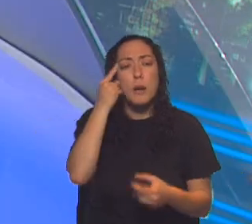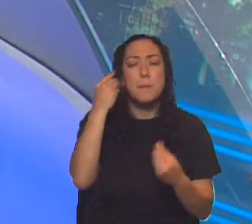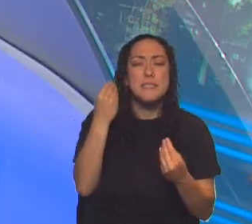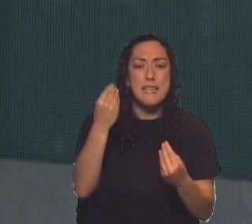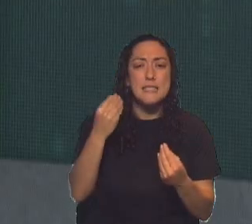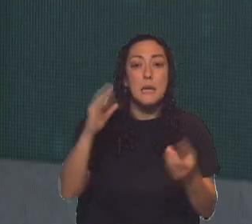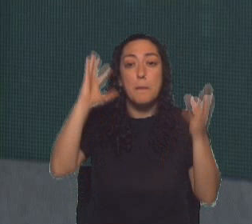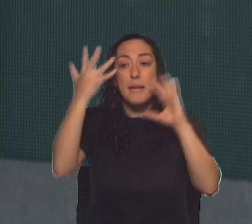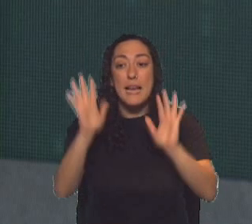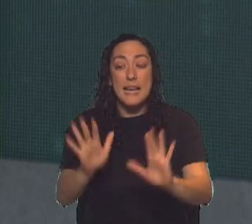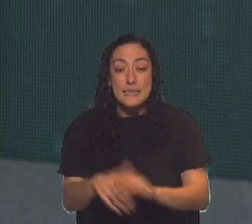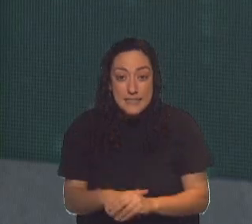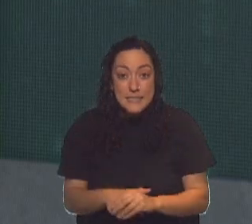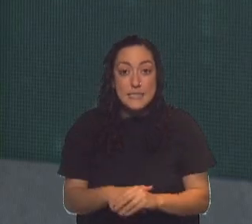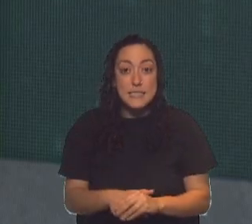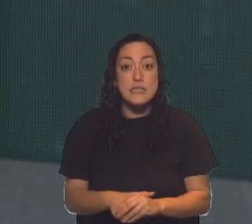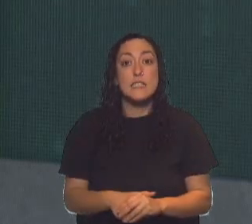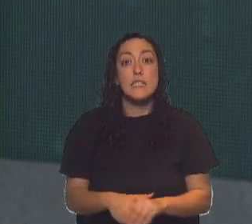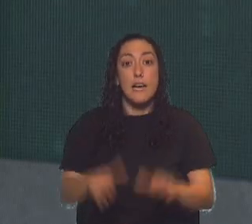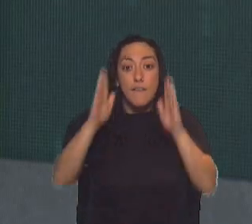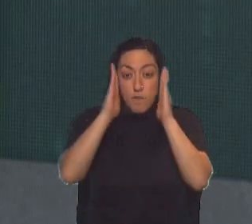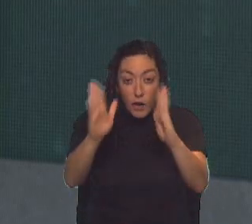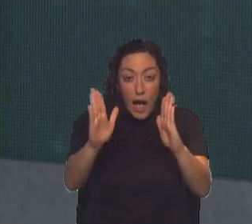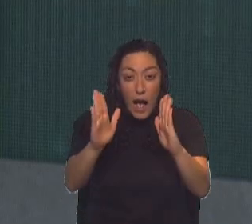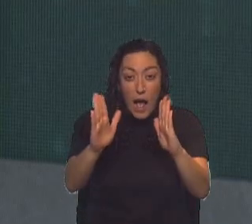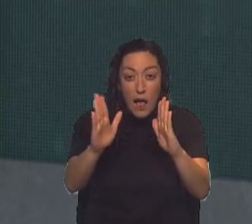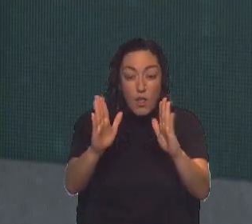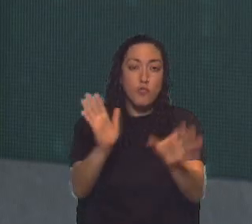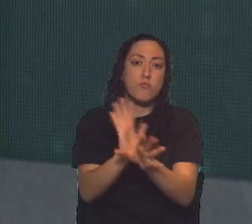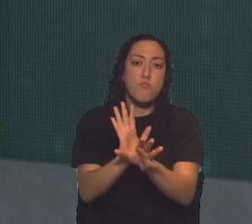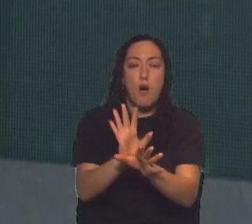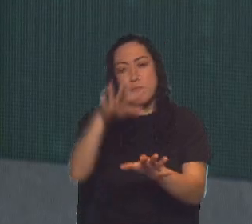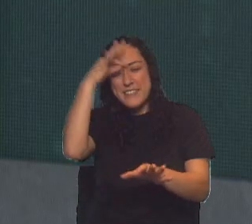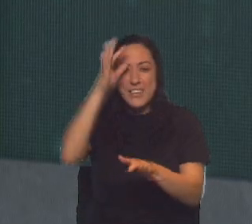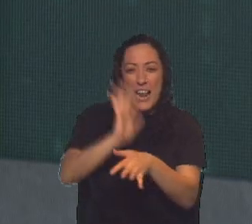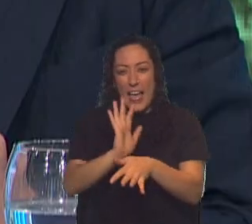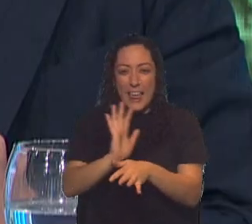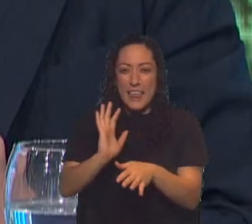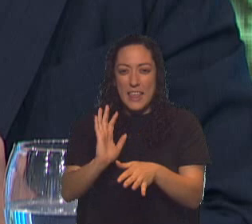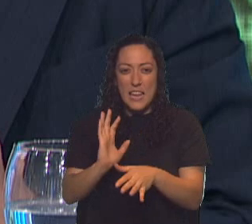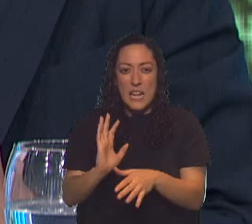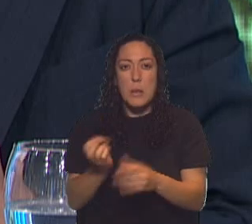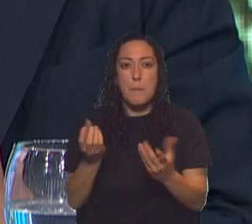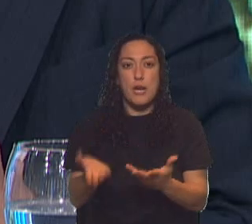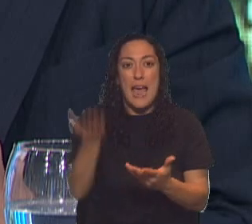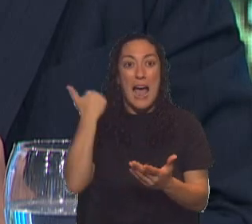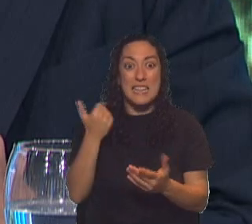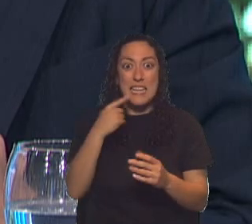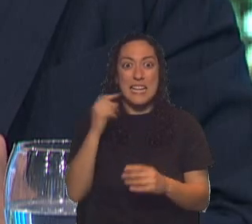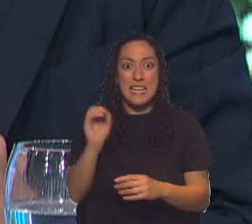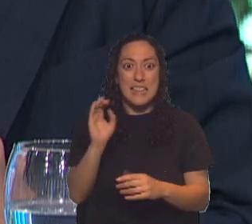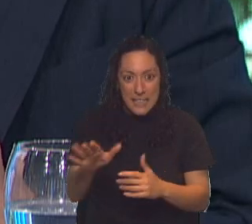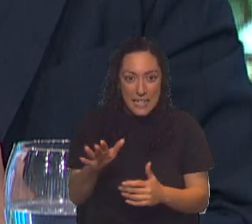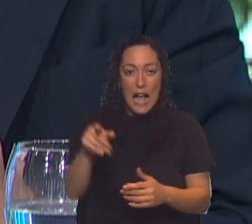Miley ayer eh hizo foco en ese personaje porque la vez pasada le habían criticado que se